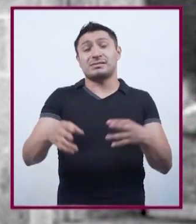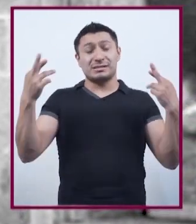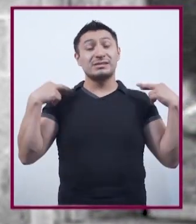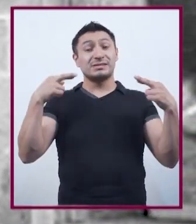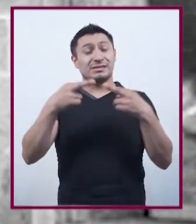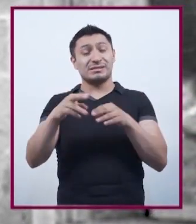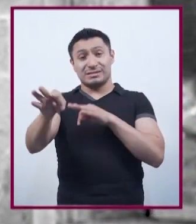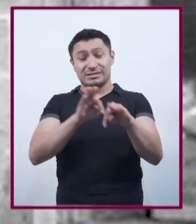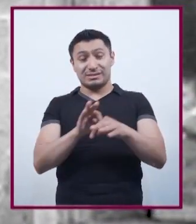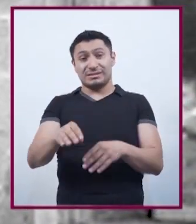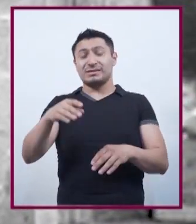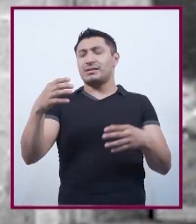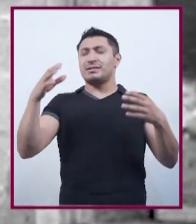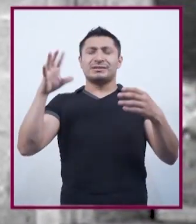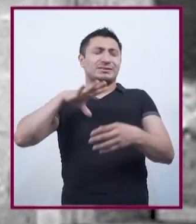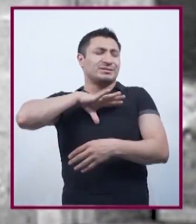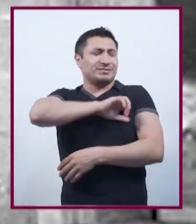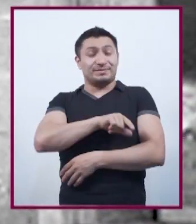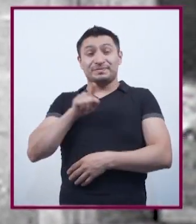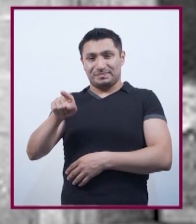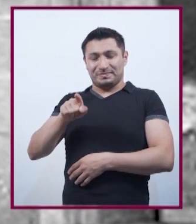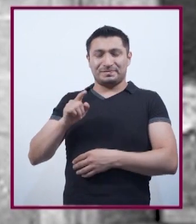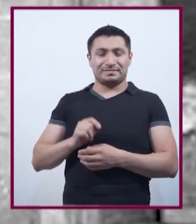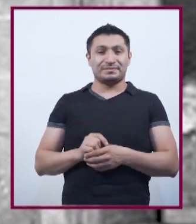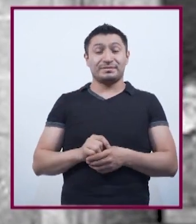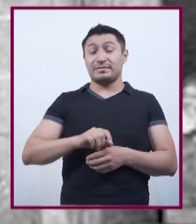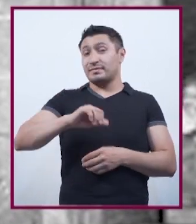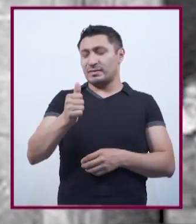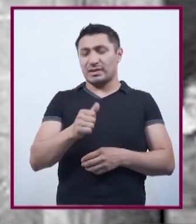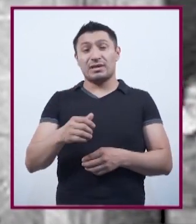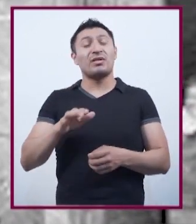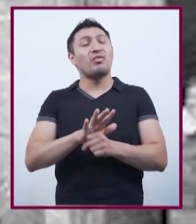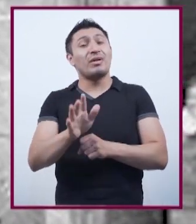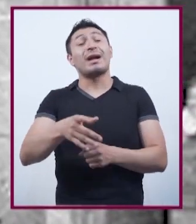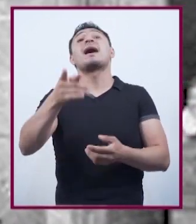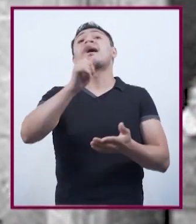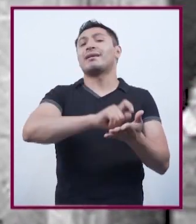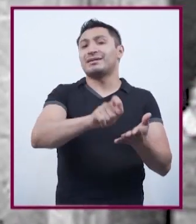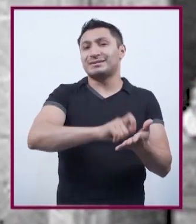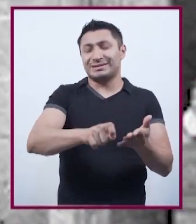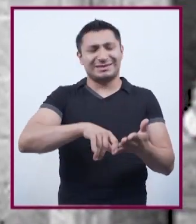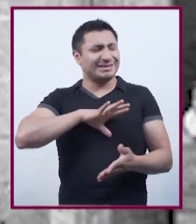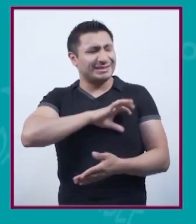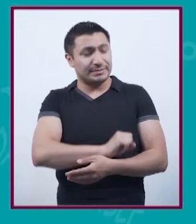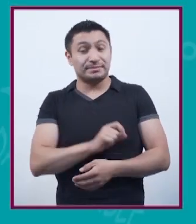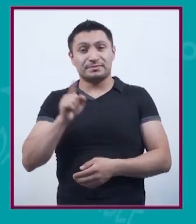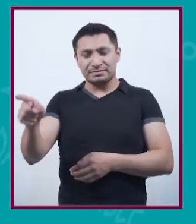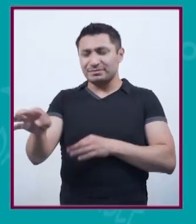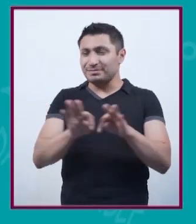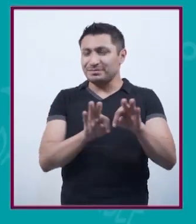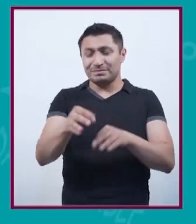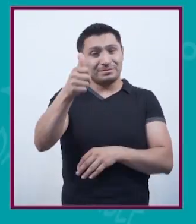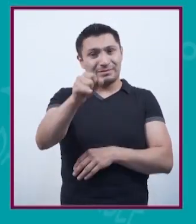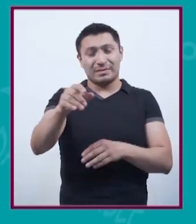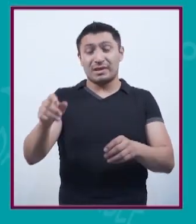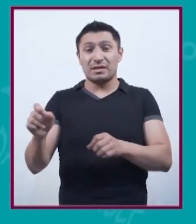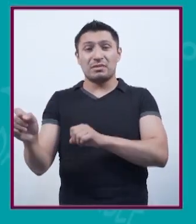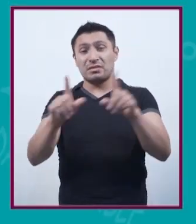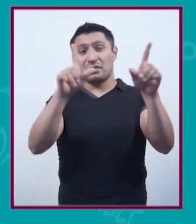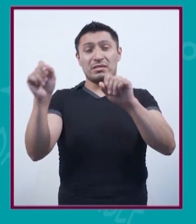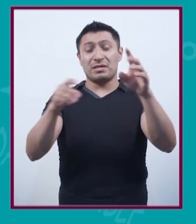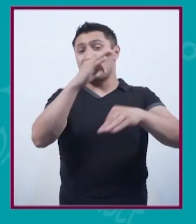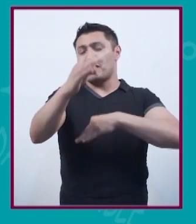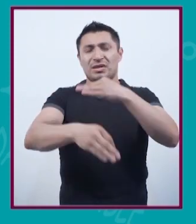el campo de la docencia, una de sus grandes pasiones. Su otra pasión, la escritura. La desempeñó en esa